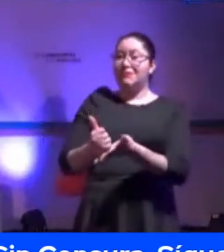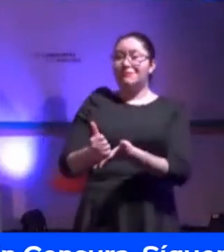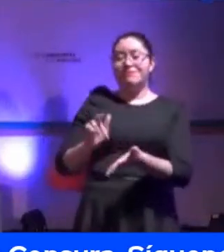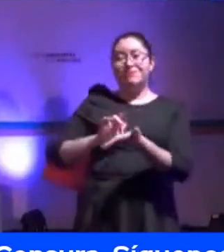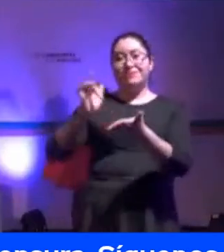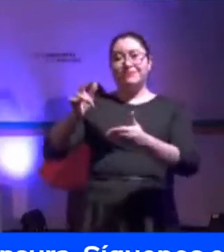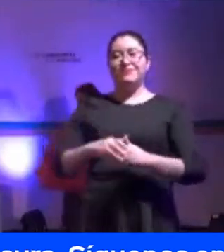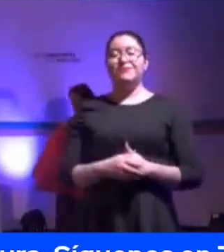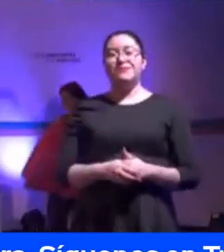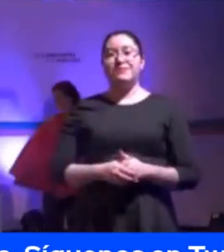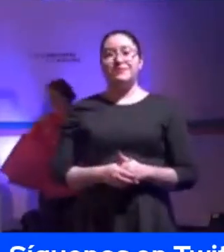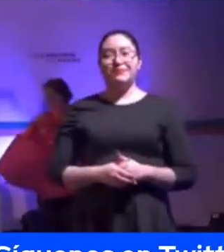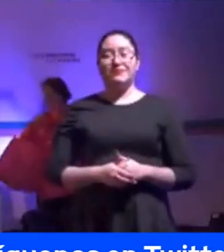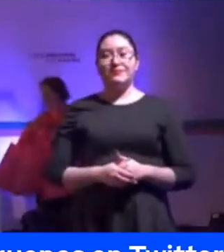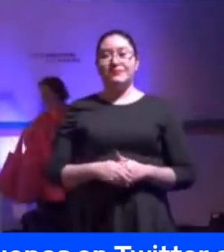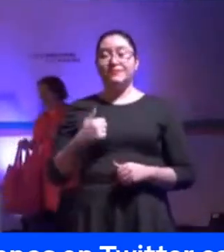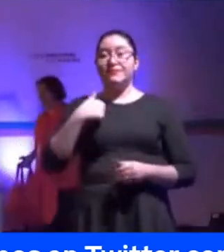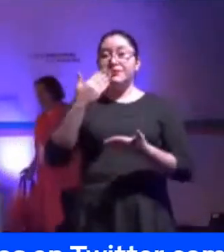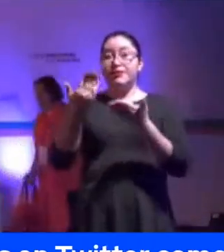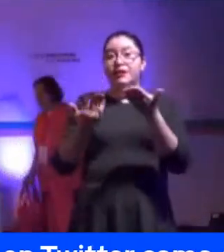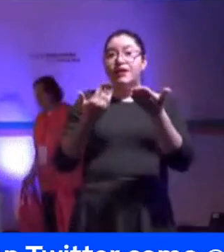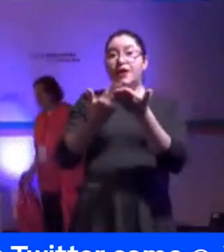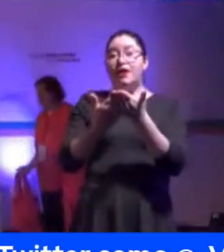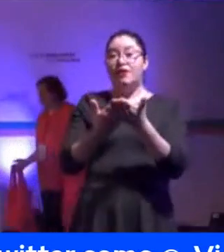Quiero pedir